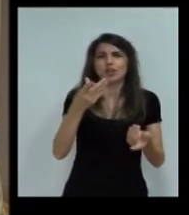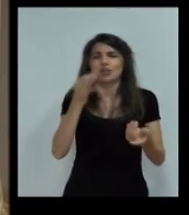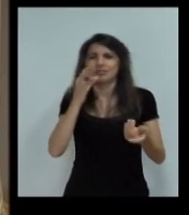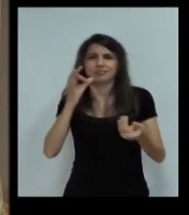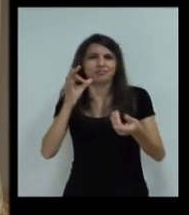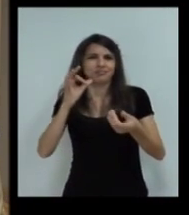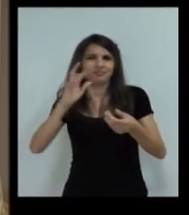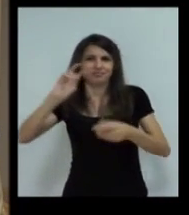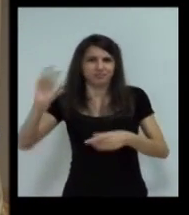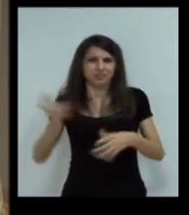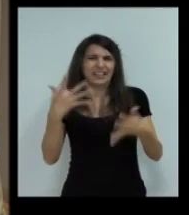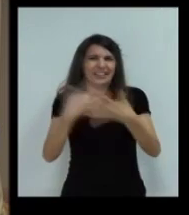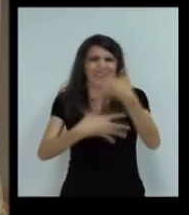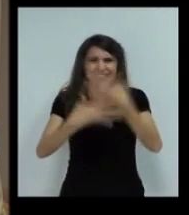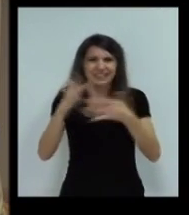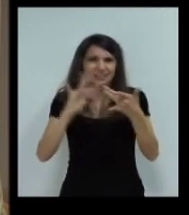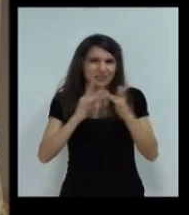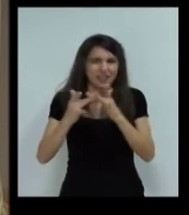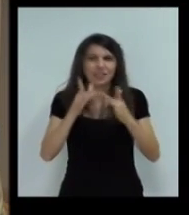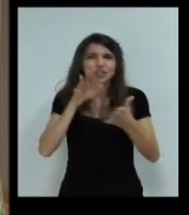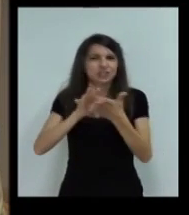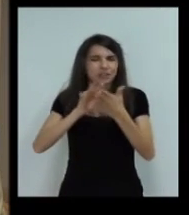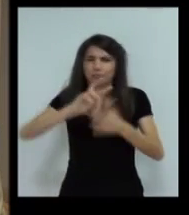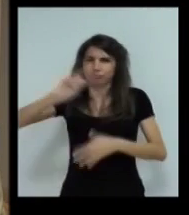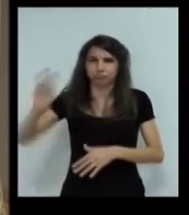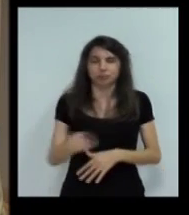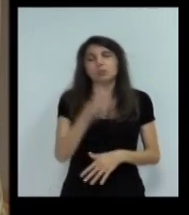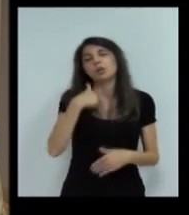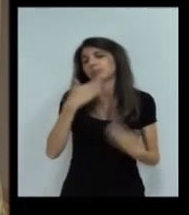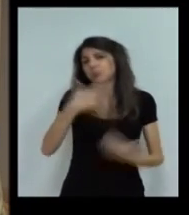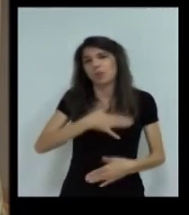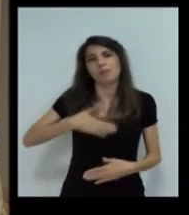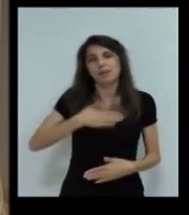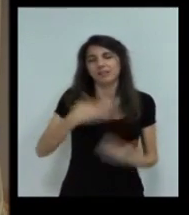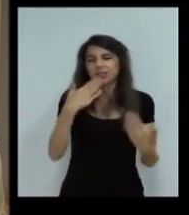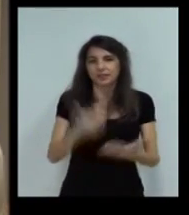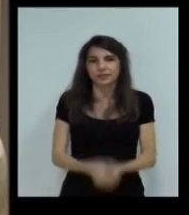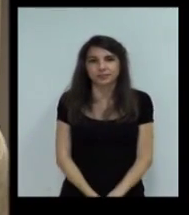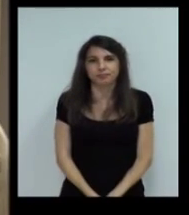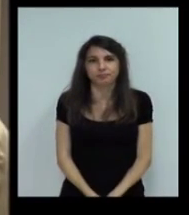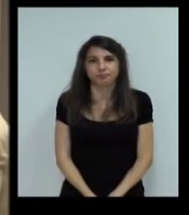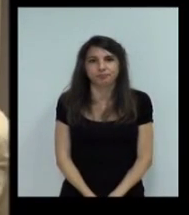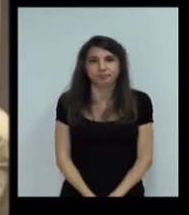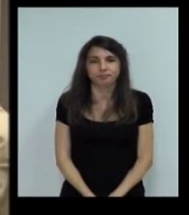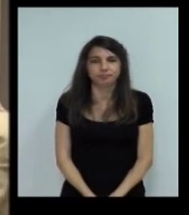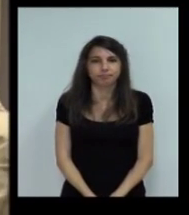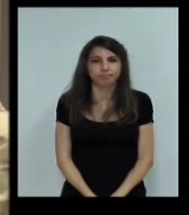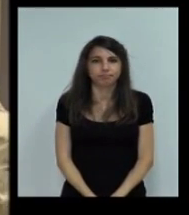interactividad y los servicios. Muy amables y gracias. Muchas gracias. Gracias a vosotros.